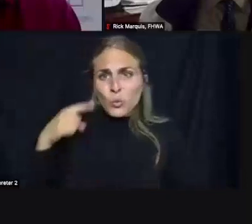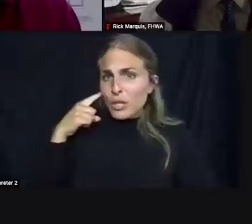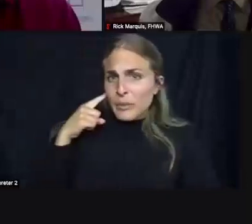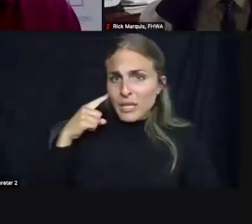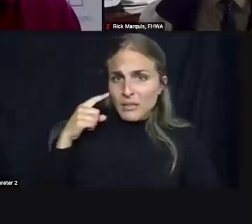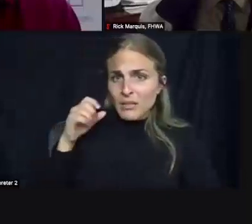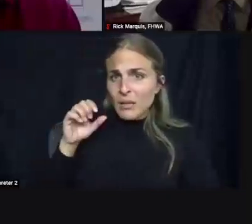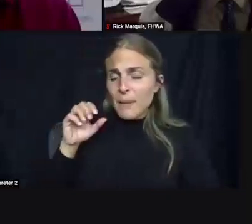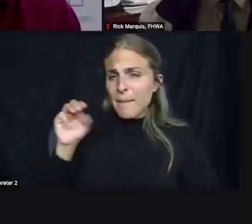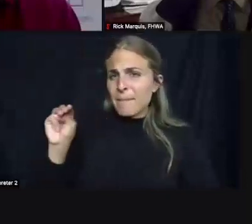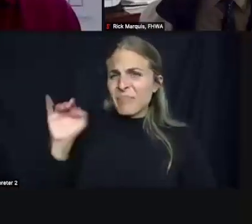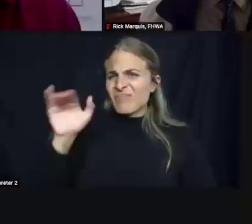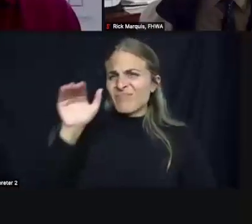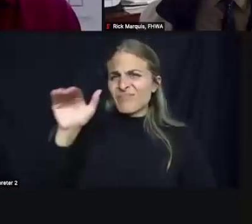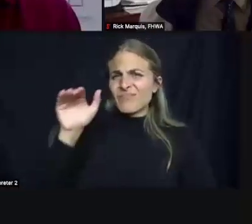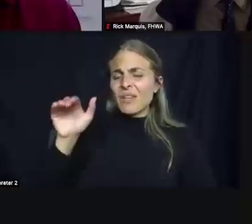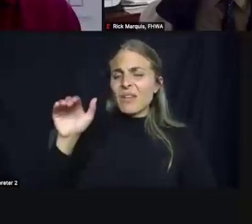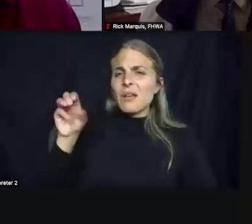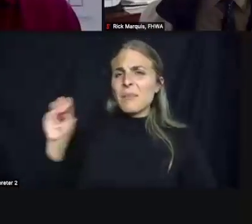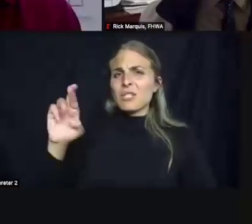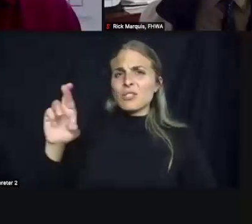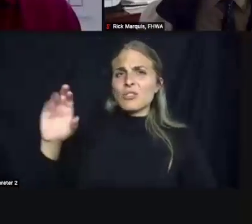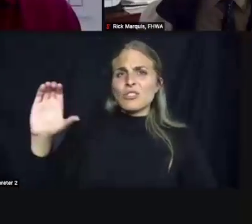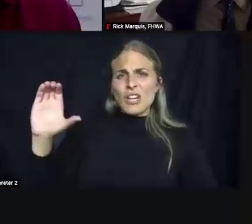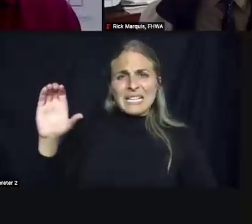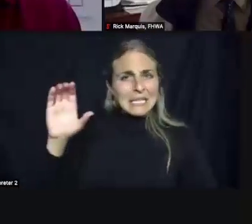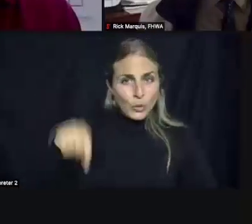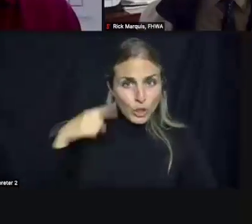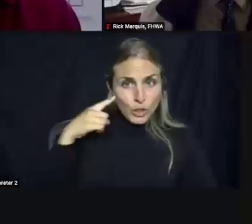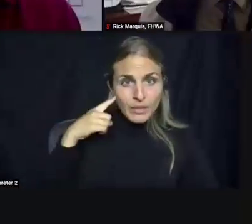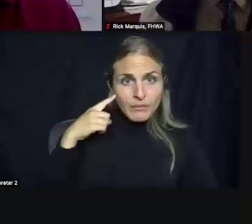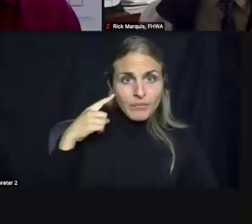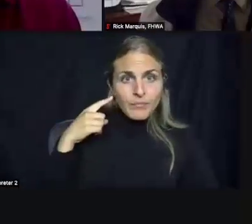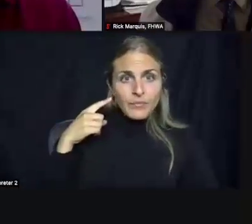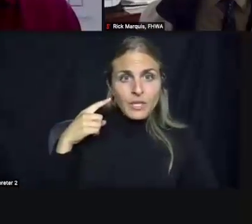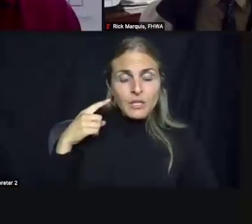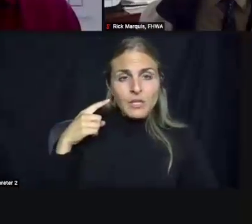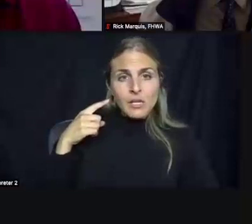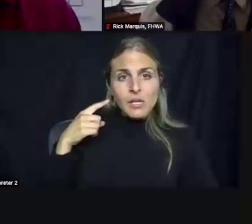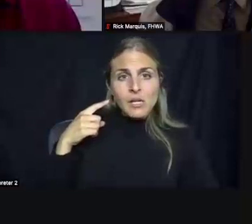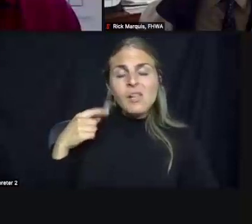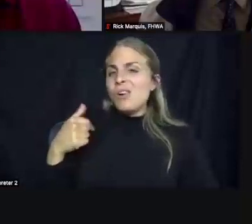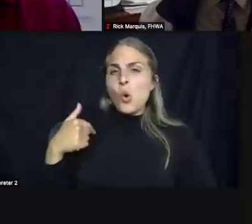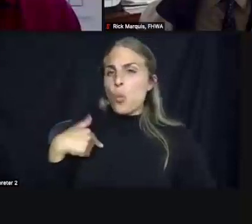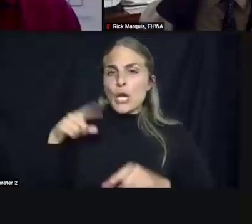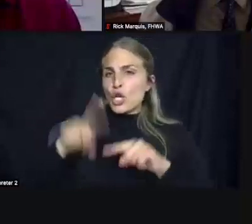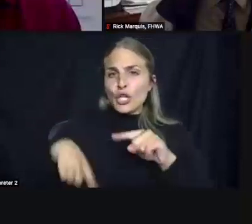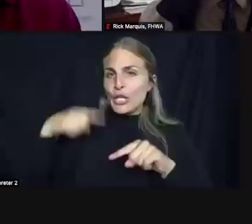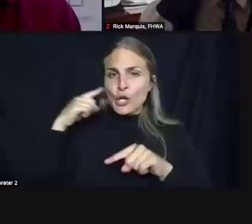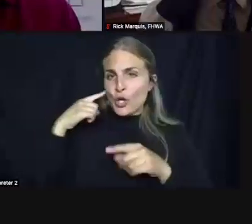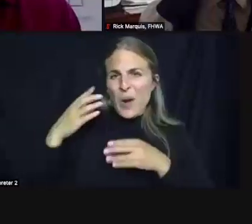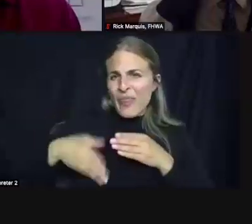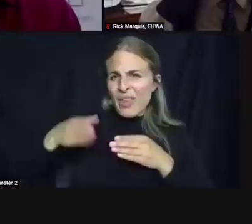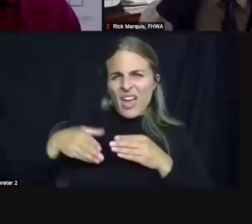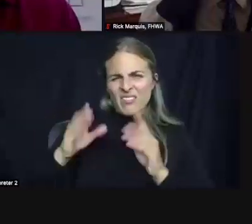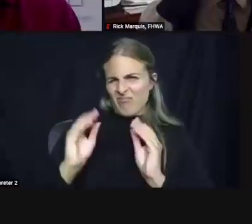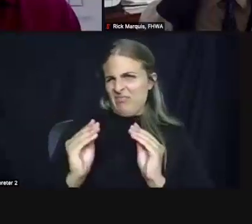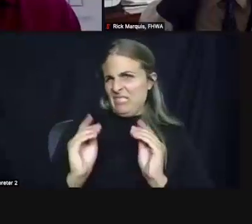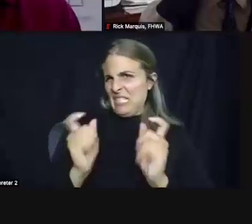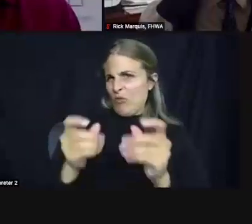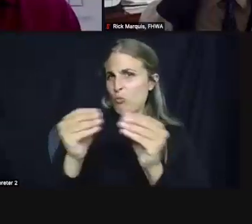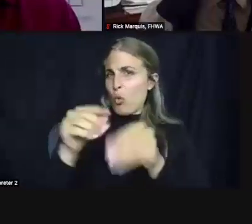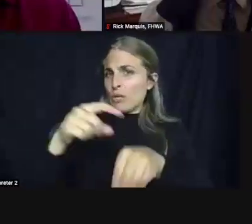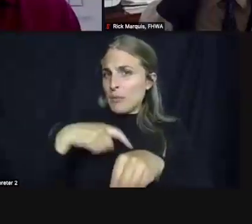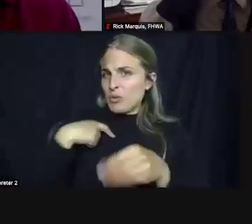Can you hear me, sir? Señor, ¿me escucha? Yes, sir. Sí, sí. Okay. We lost you there for a moment. Let me give you a little extra time so you